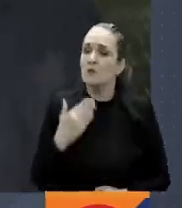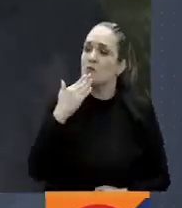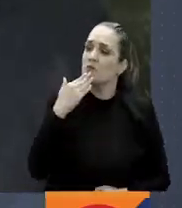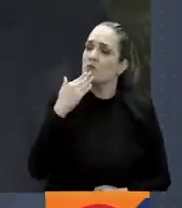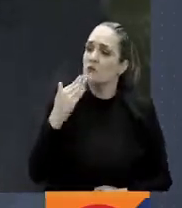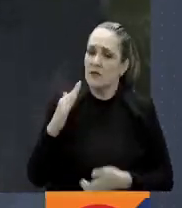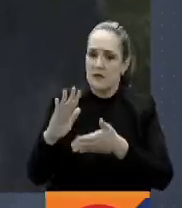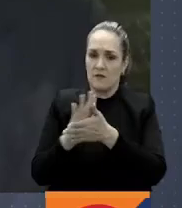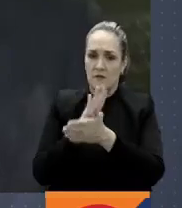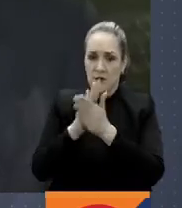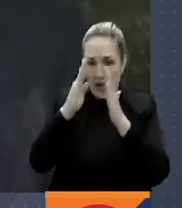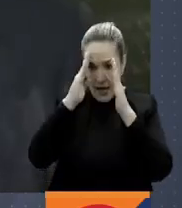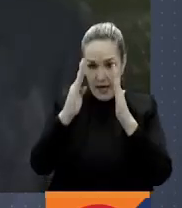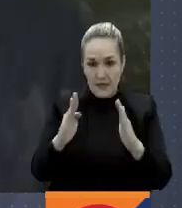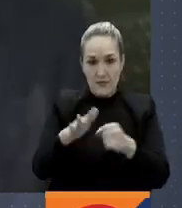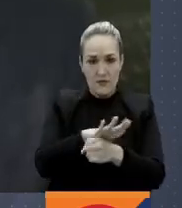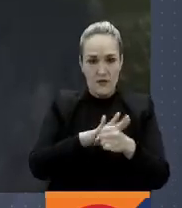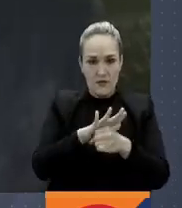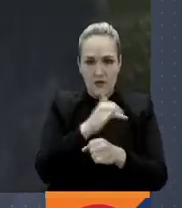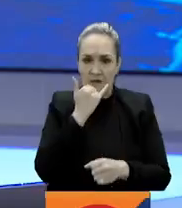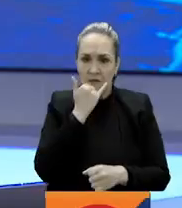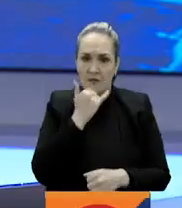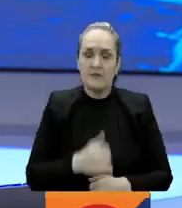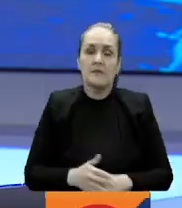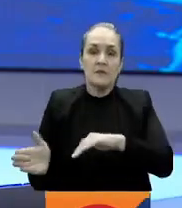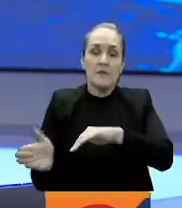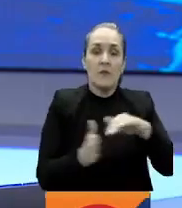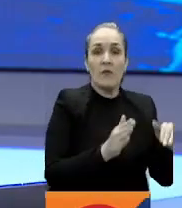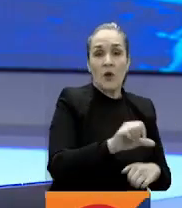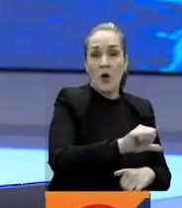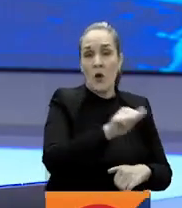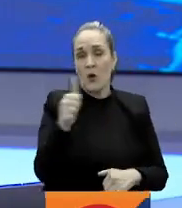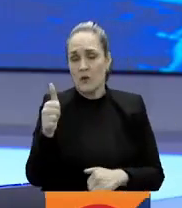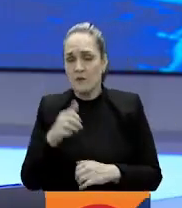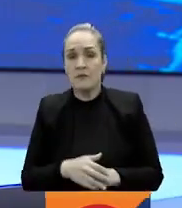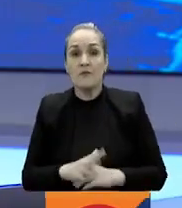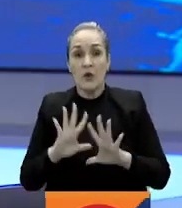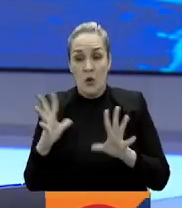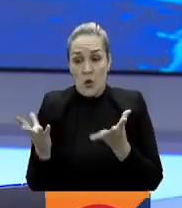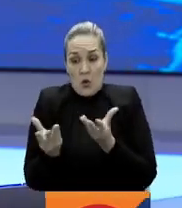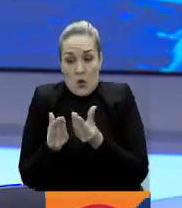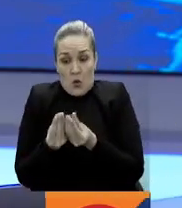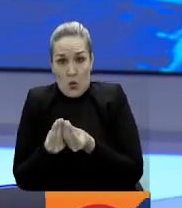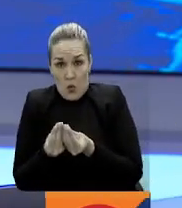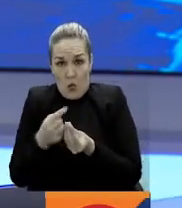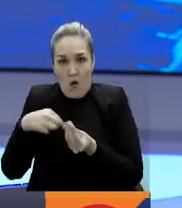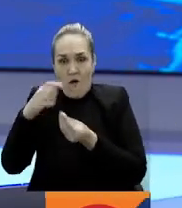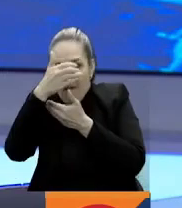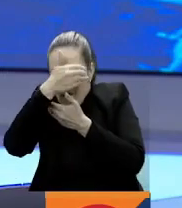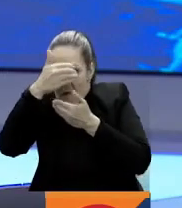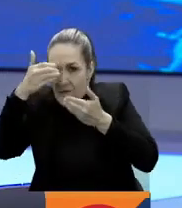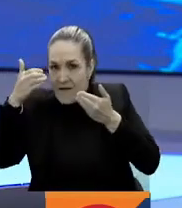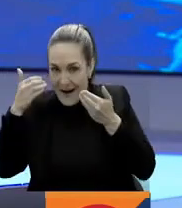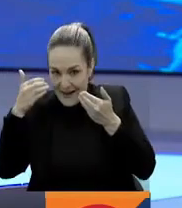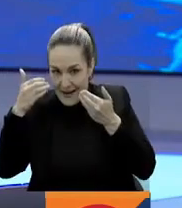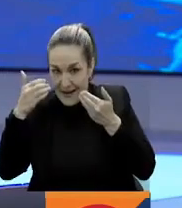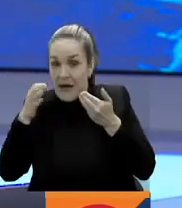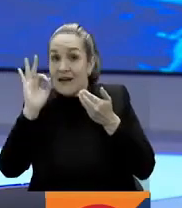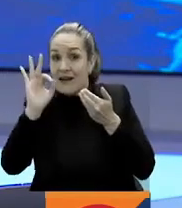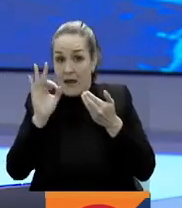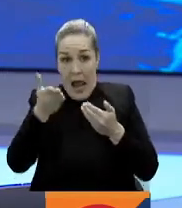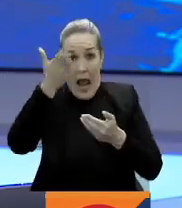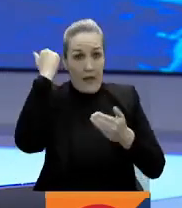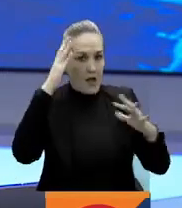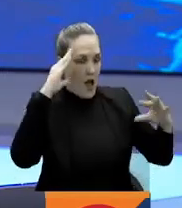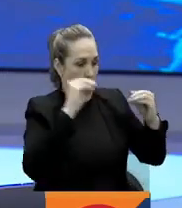gracias. Seguimos atentos al desarrollo de esta noticia. Y por otro lado, el grupo guerrillero denominado Estado Mayor Central, disidente del proceso de paz con